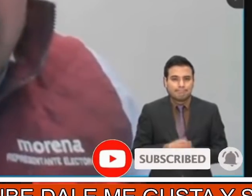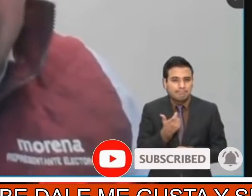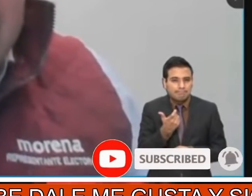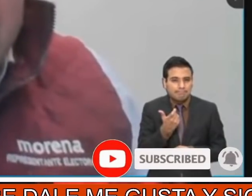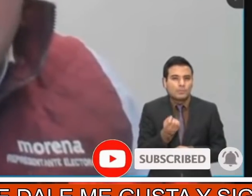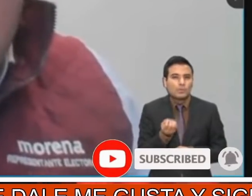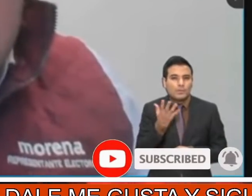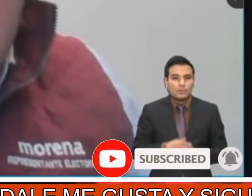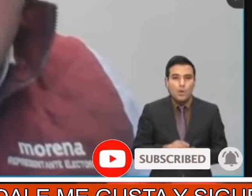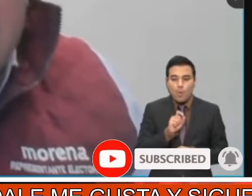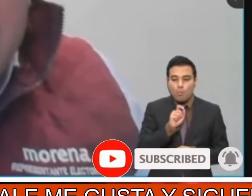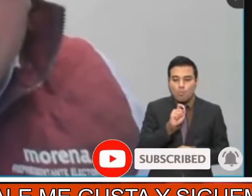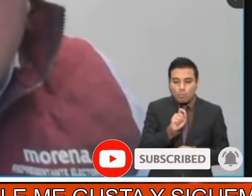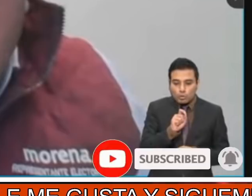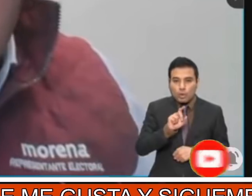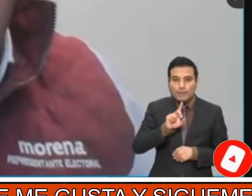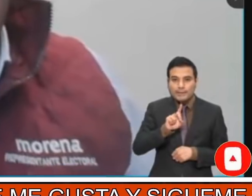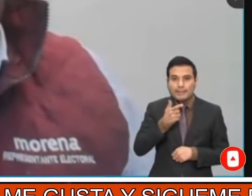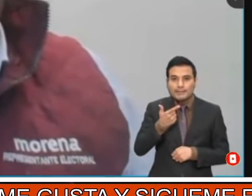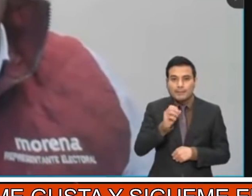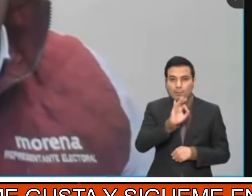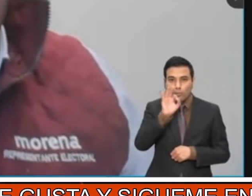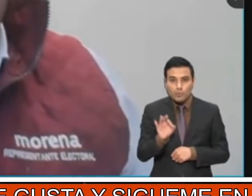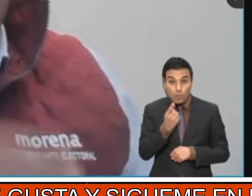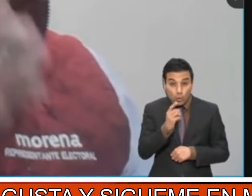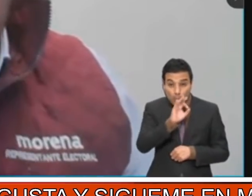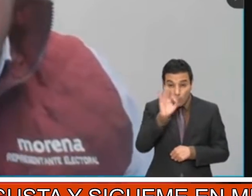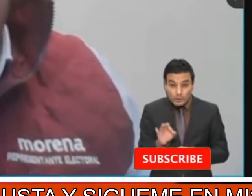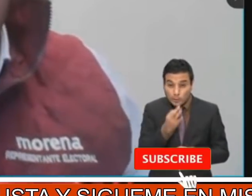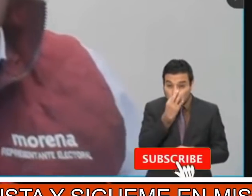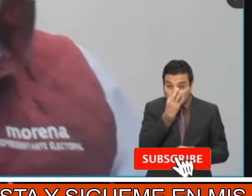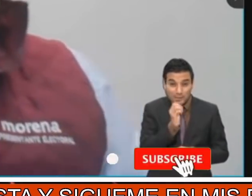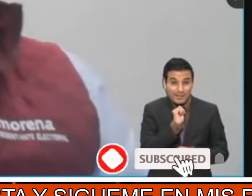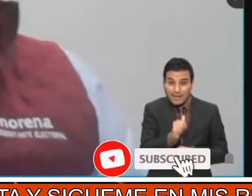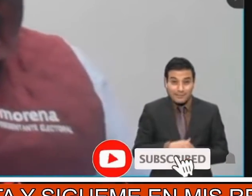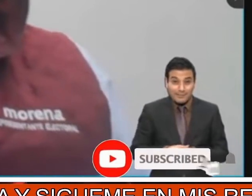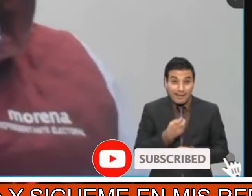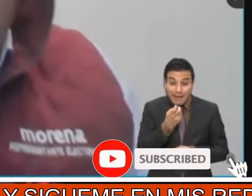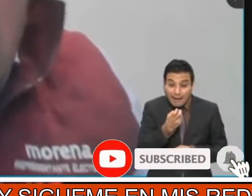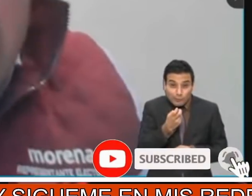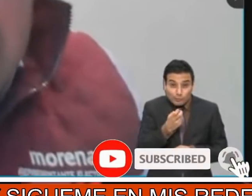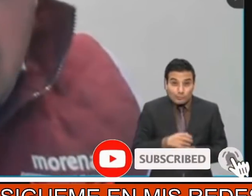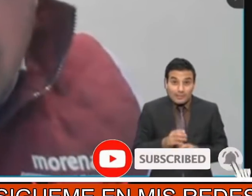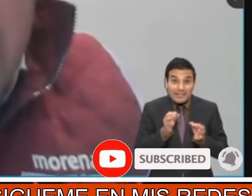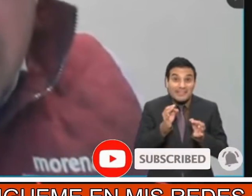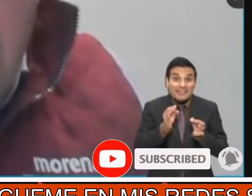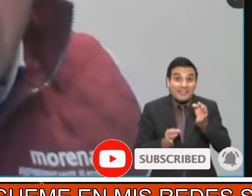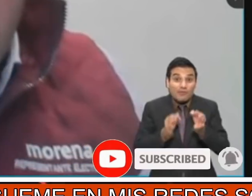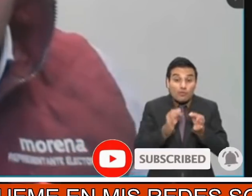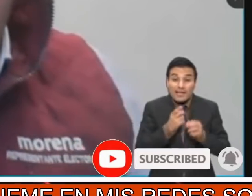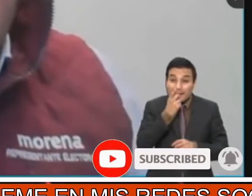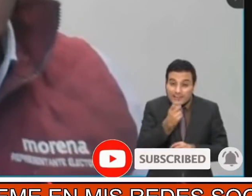el 0.37%, ni siquiera llega al 1%. Esa es la incidencia, eso es lo que pidió el tribunal que esta